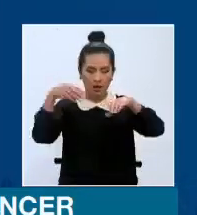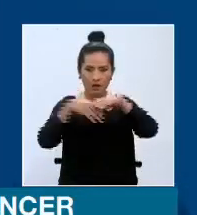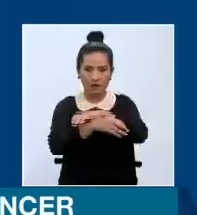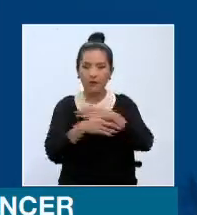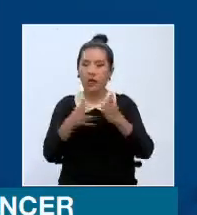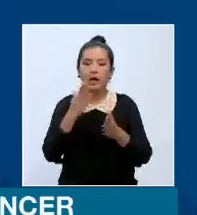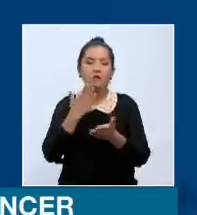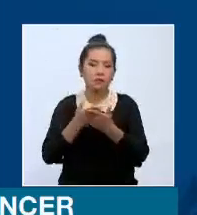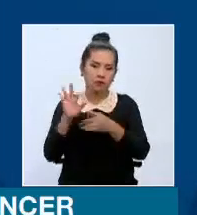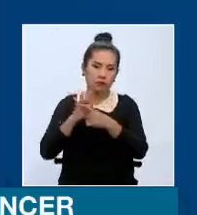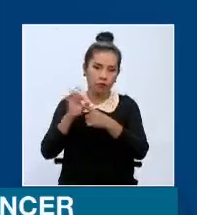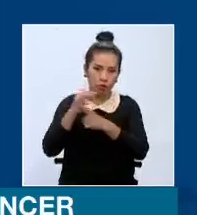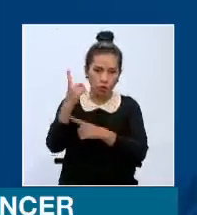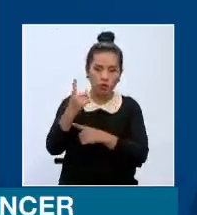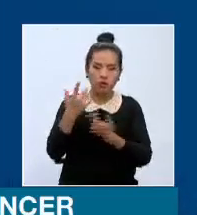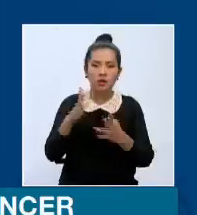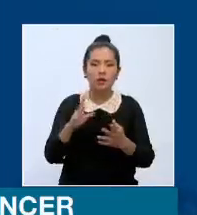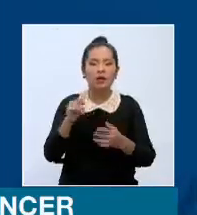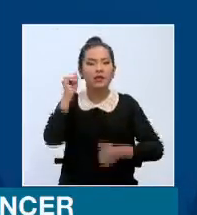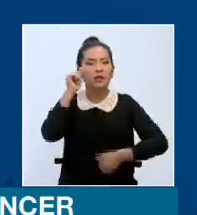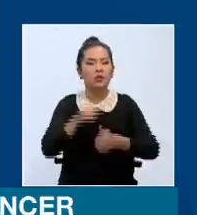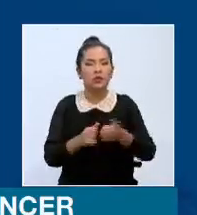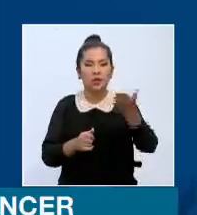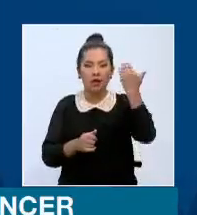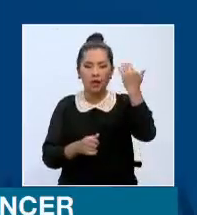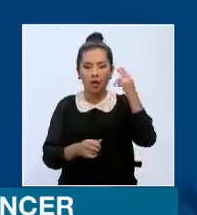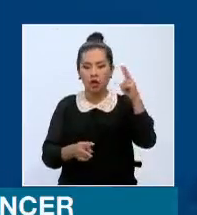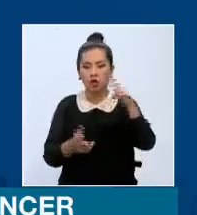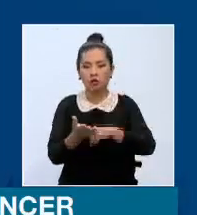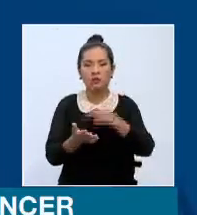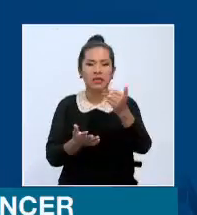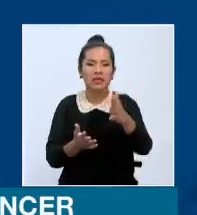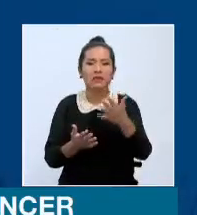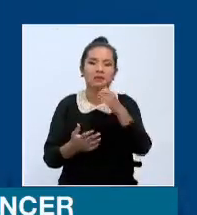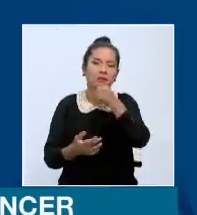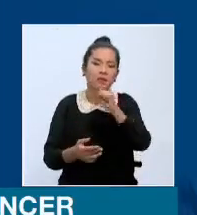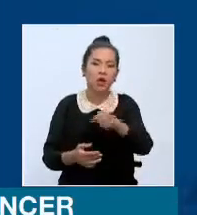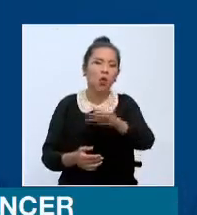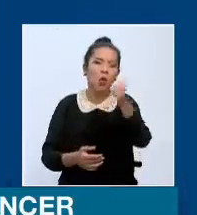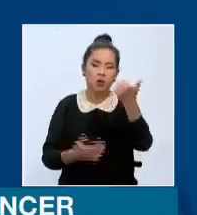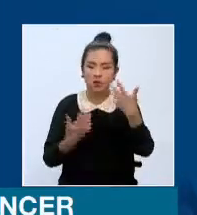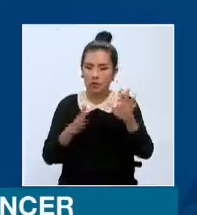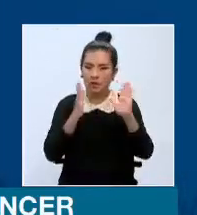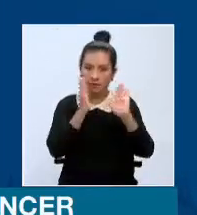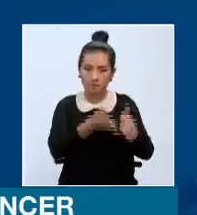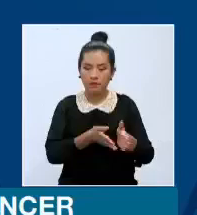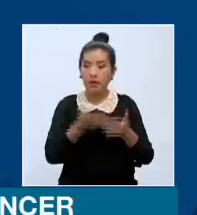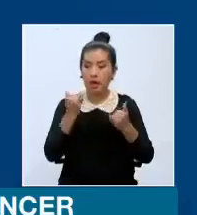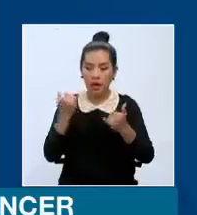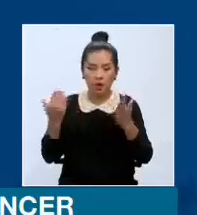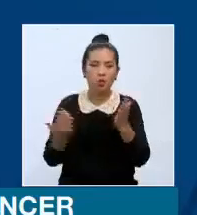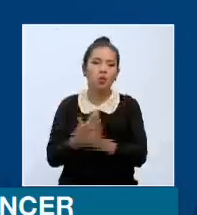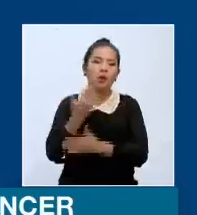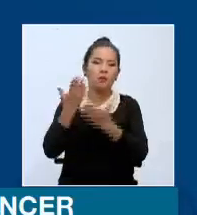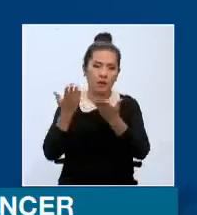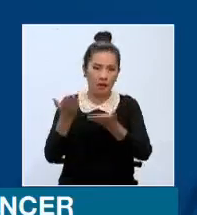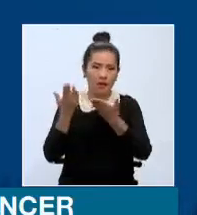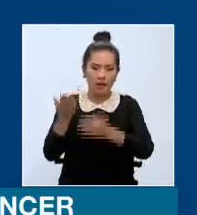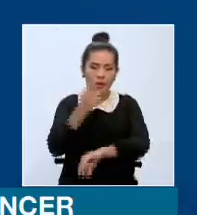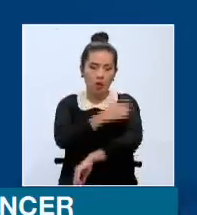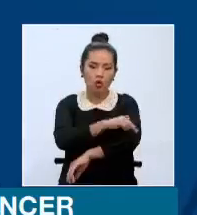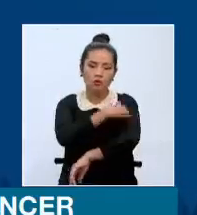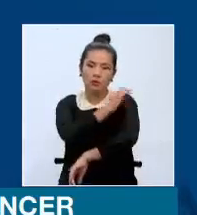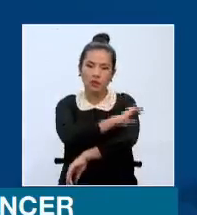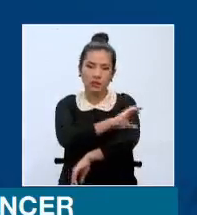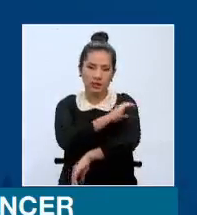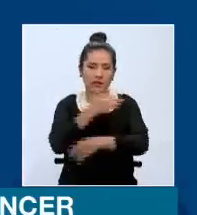el 2015, era que había estos equipos de cobalto ya obsoletos. Ahora hay también tecnología en el hospital de clínicas,